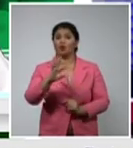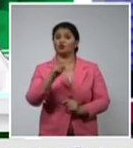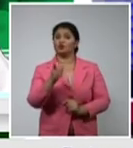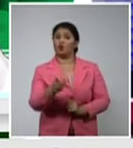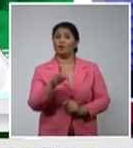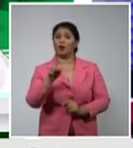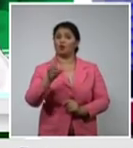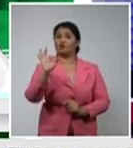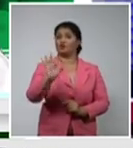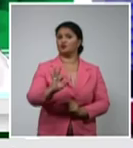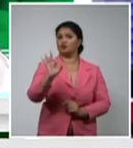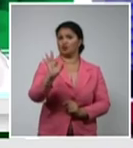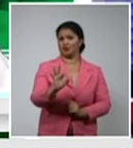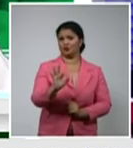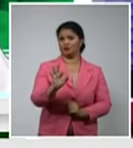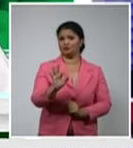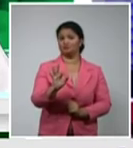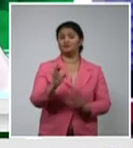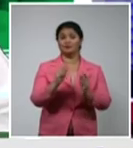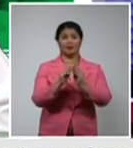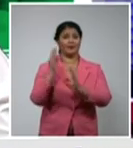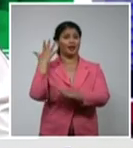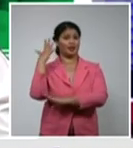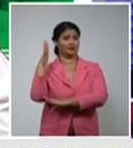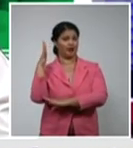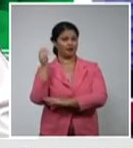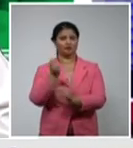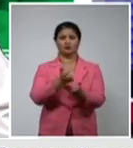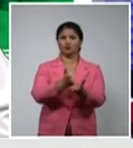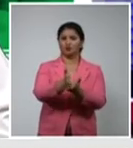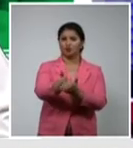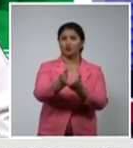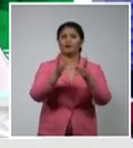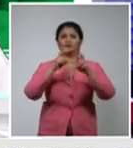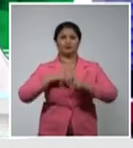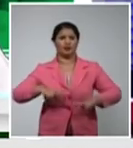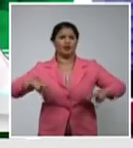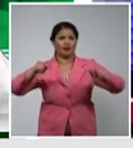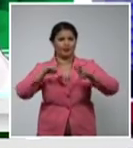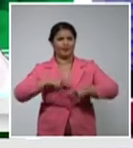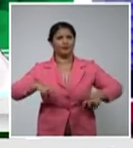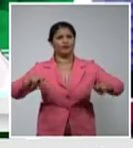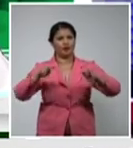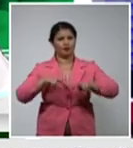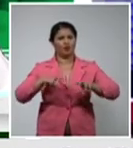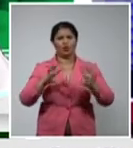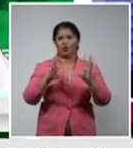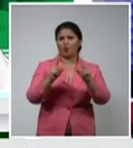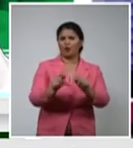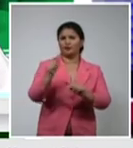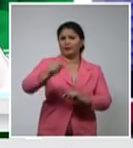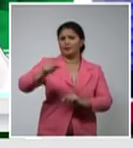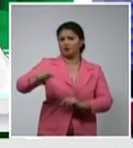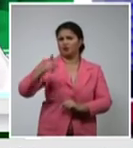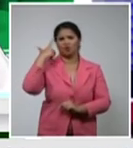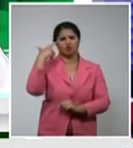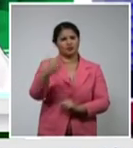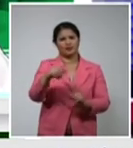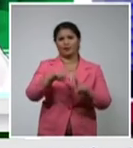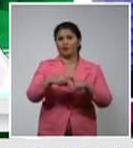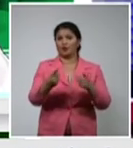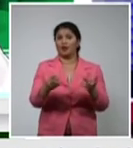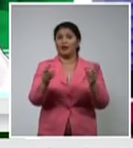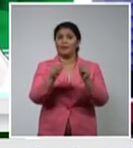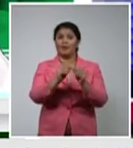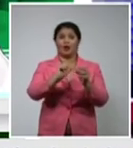8,1%. Se trabaja y aún no se ha podido precisar la fuente de infección de un total